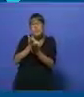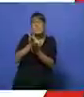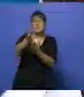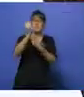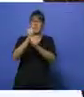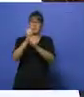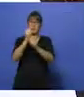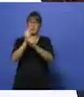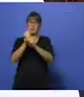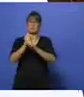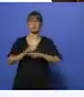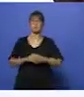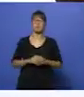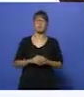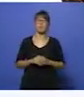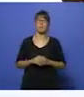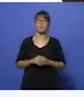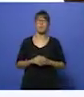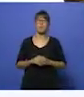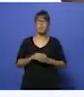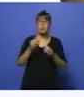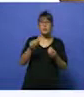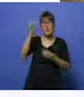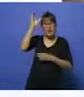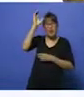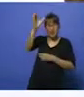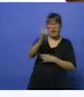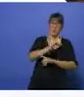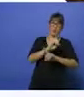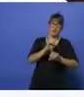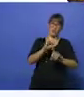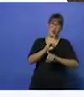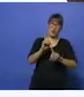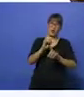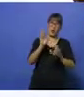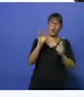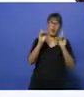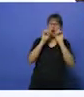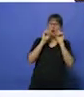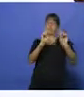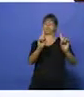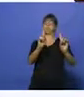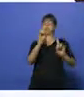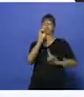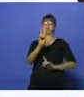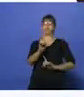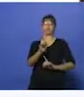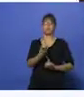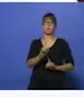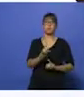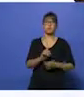¿no? Hasta ahora no te diría que es de gravedad, pero con alarmas prendidas a futuro. Si esto